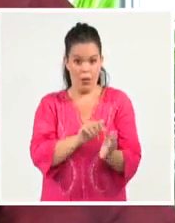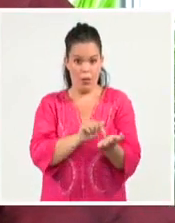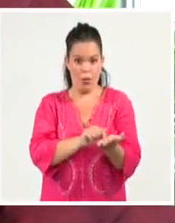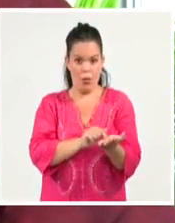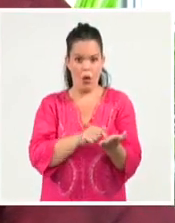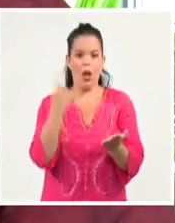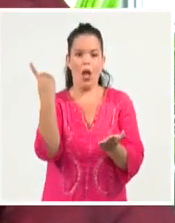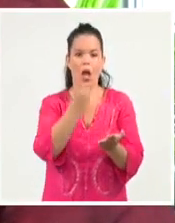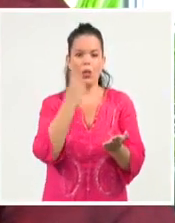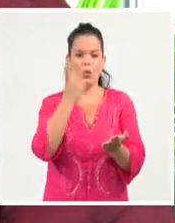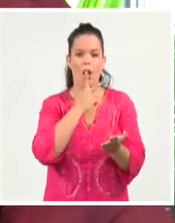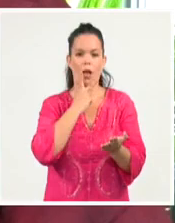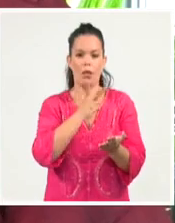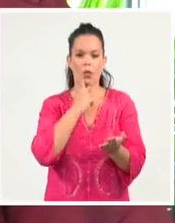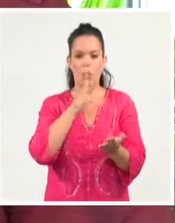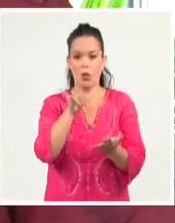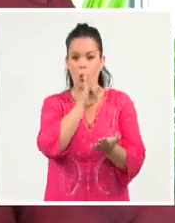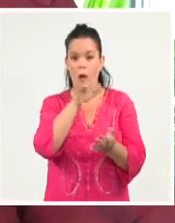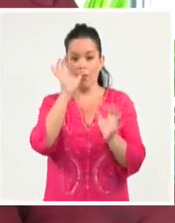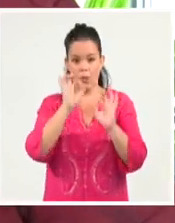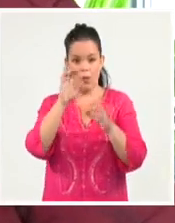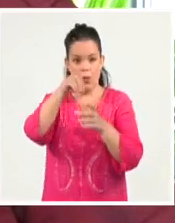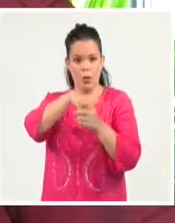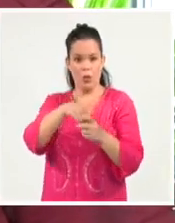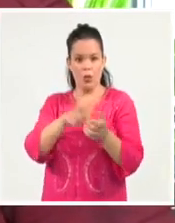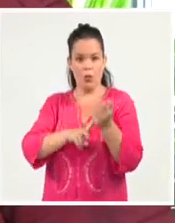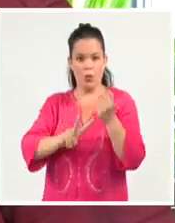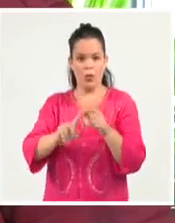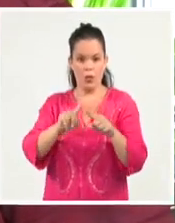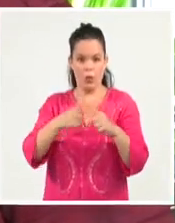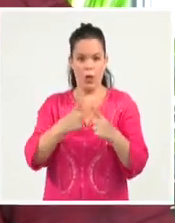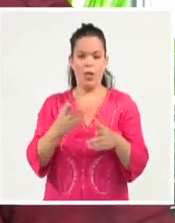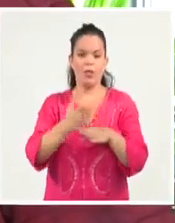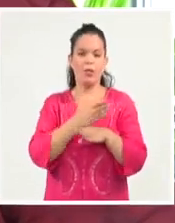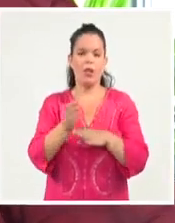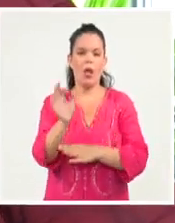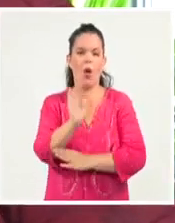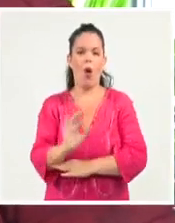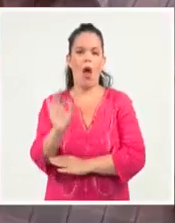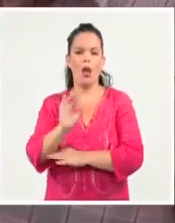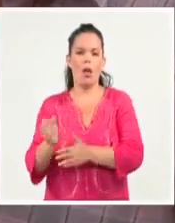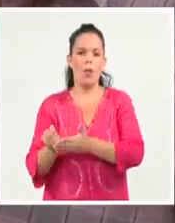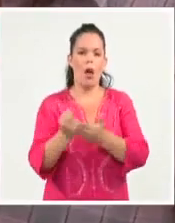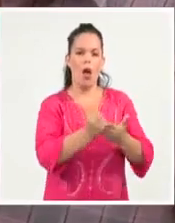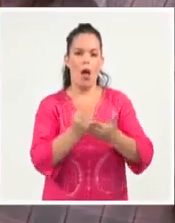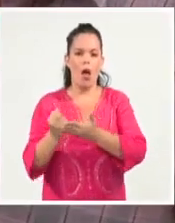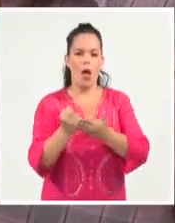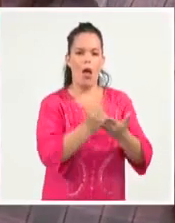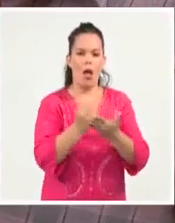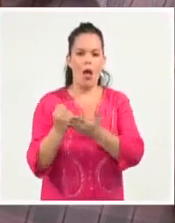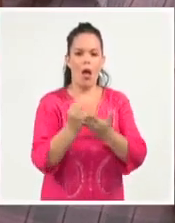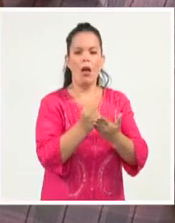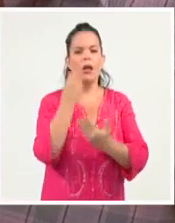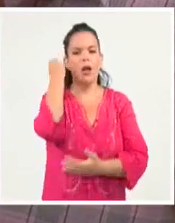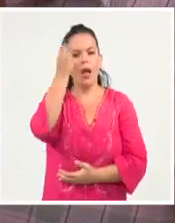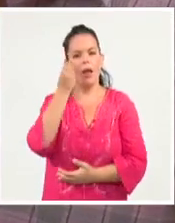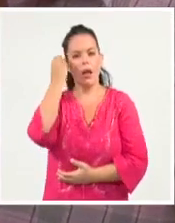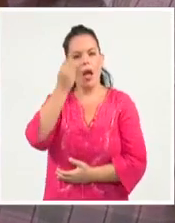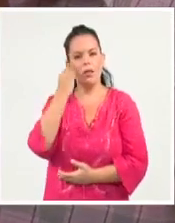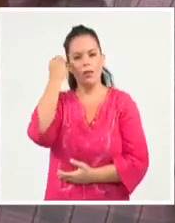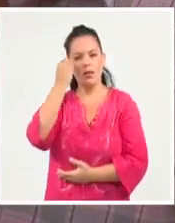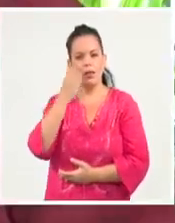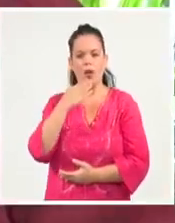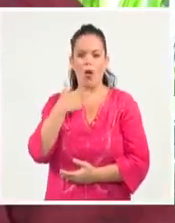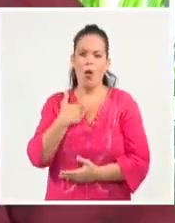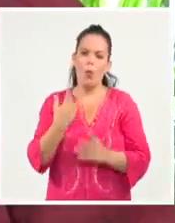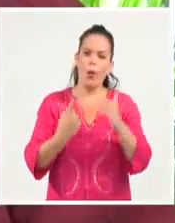y también a nivel de provincia, conformado por diferentes organismos que tributan a la solución, a agilizar soluciones que puedan